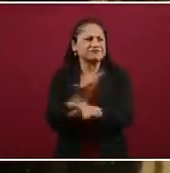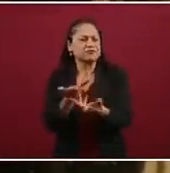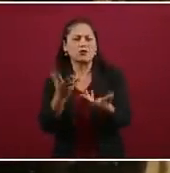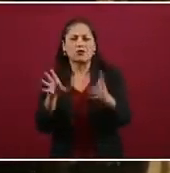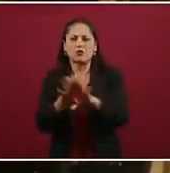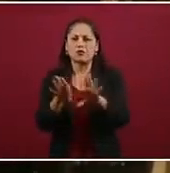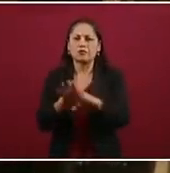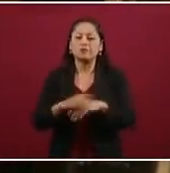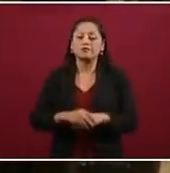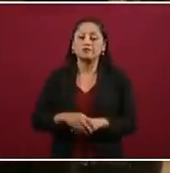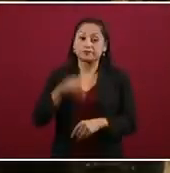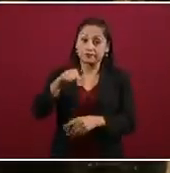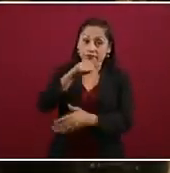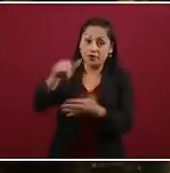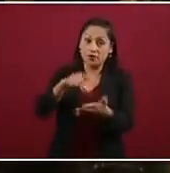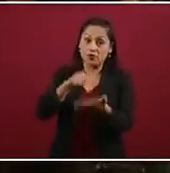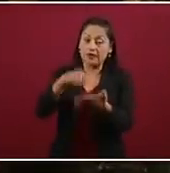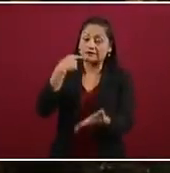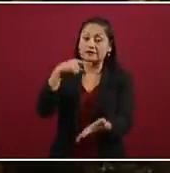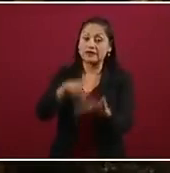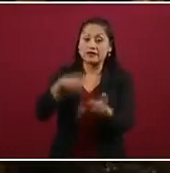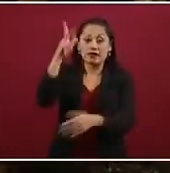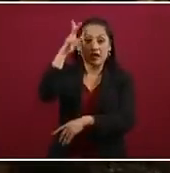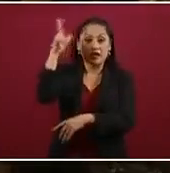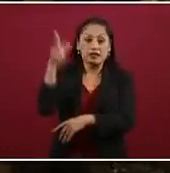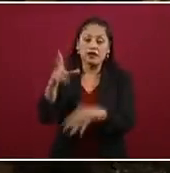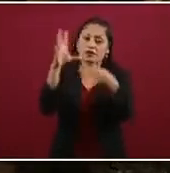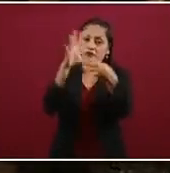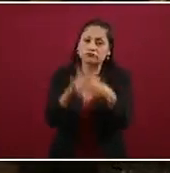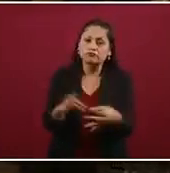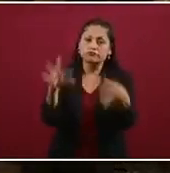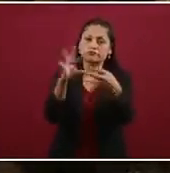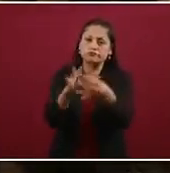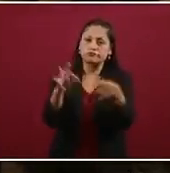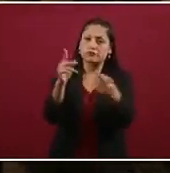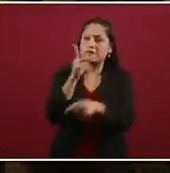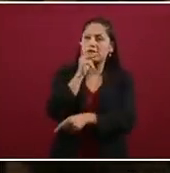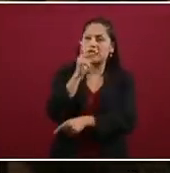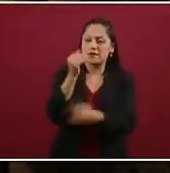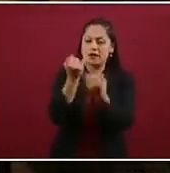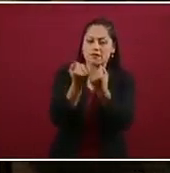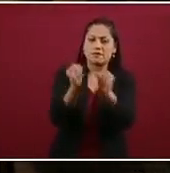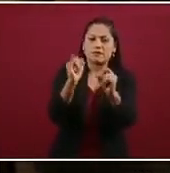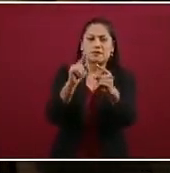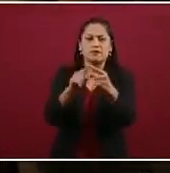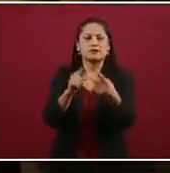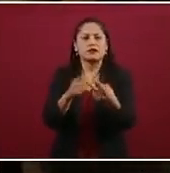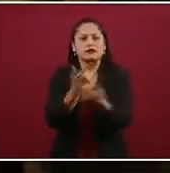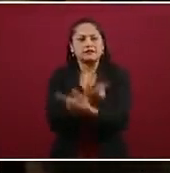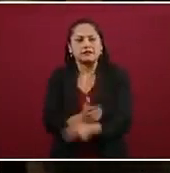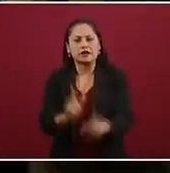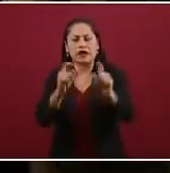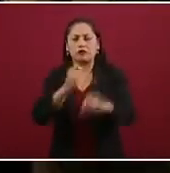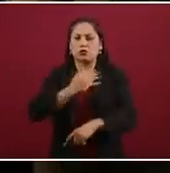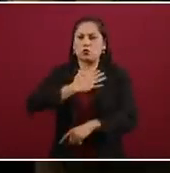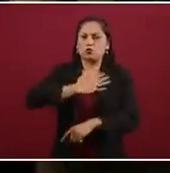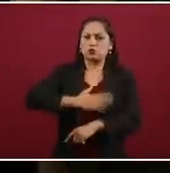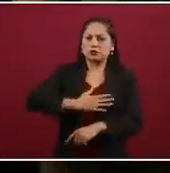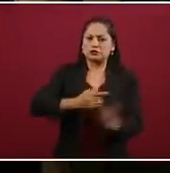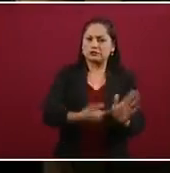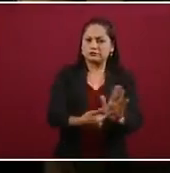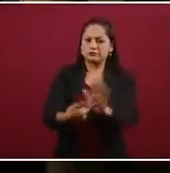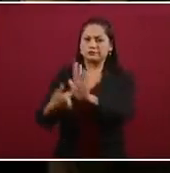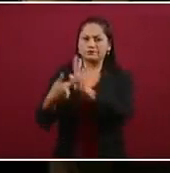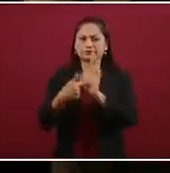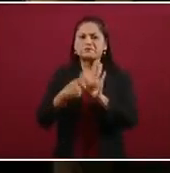Celaya, Hidalgo empieza a hablar de independencia, de libertad y de justicia, y empieza a mostrar que